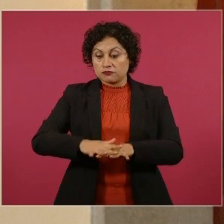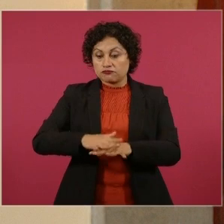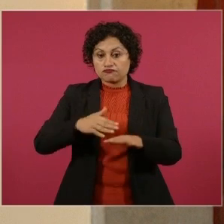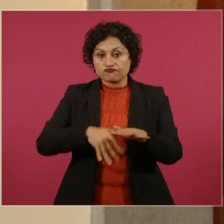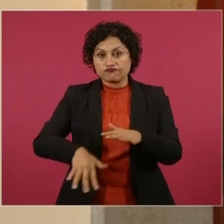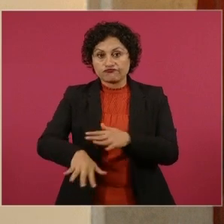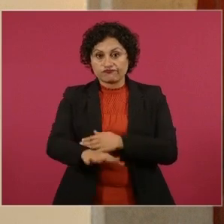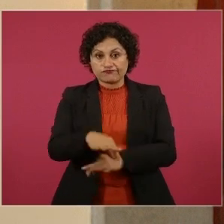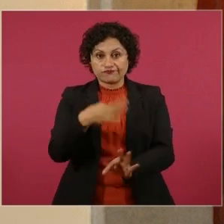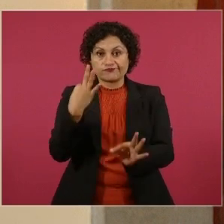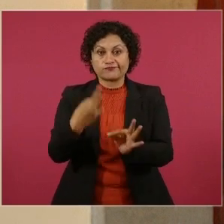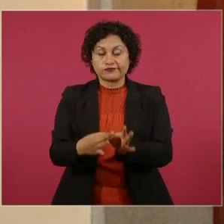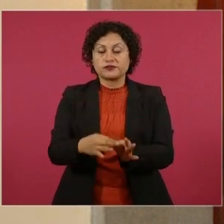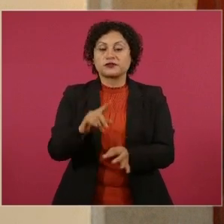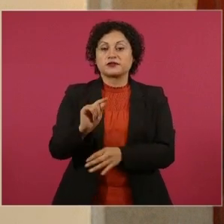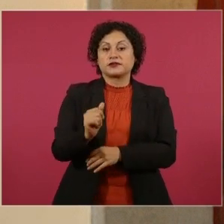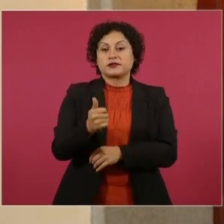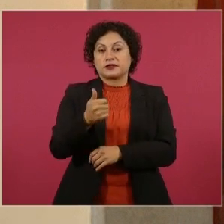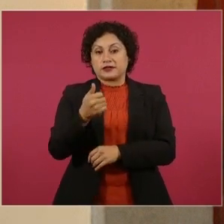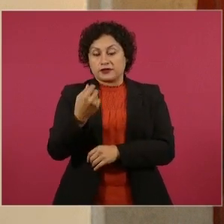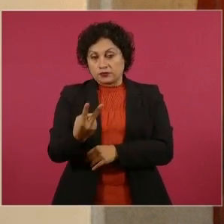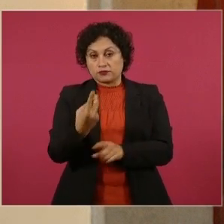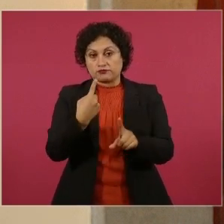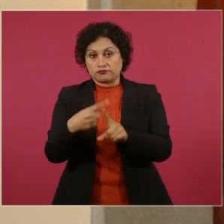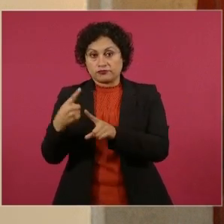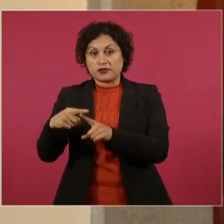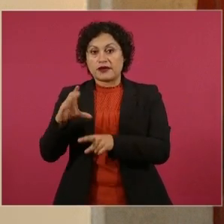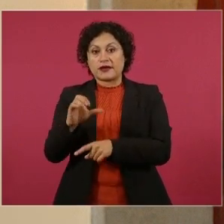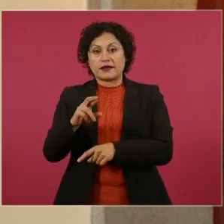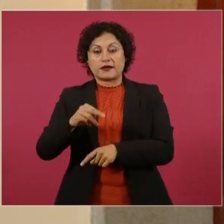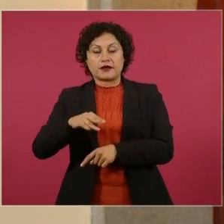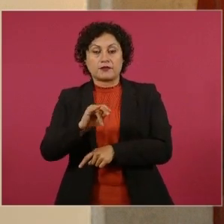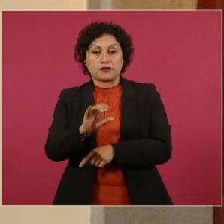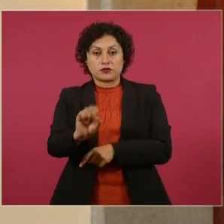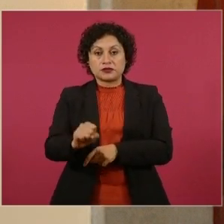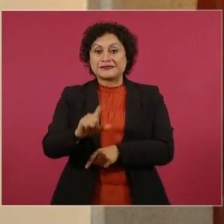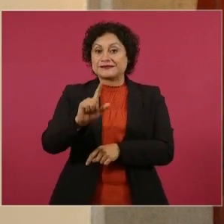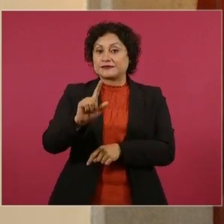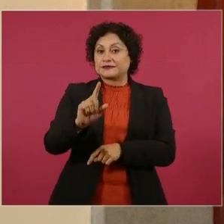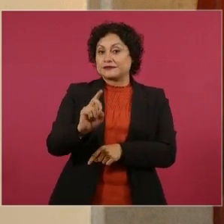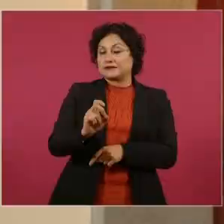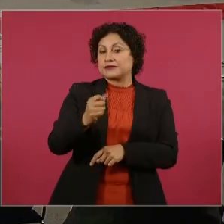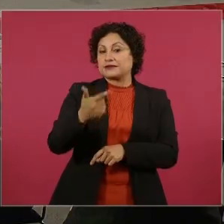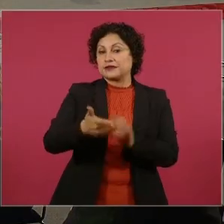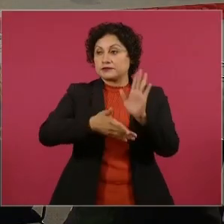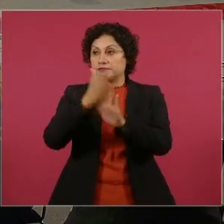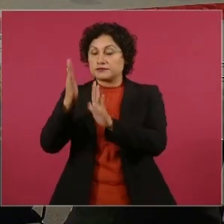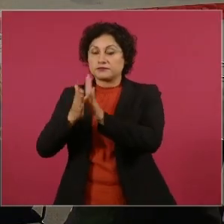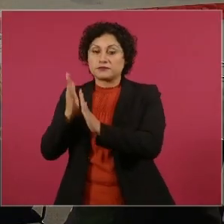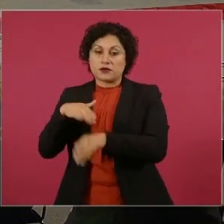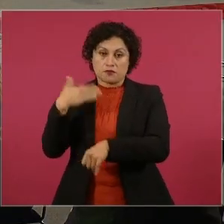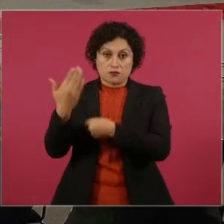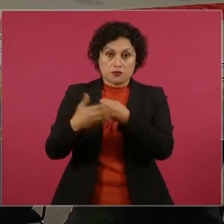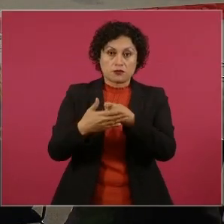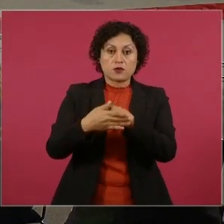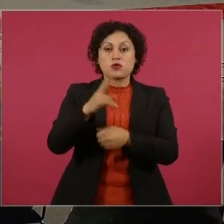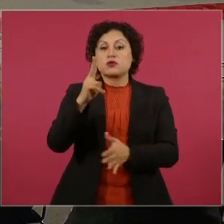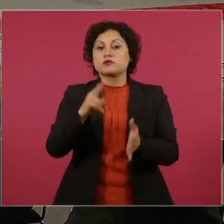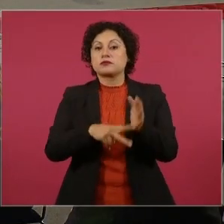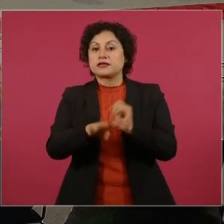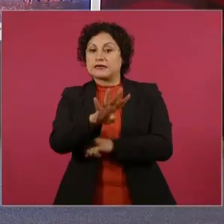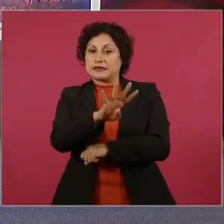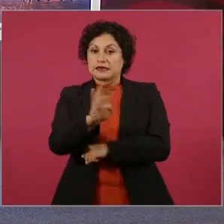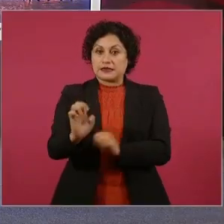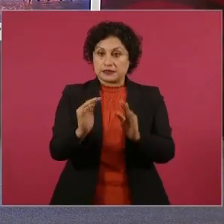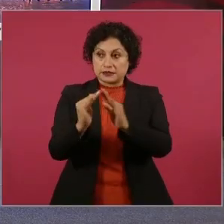62 tanques 12 cárcamos también 37 obras y aproximadamente 2,500 acciones de vivienda